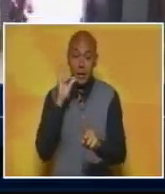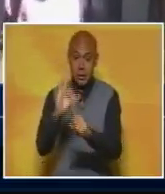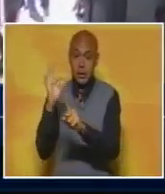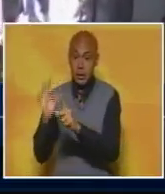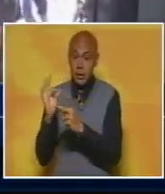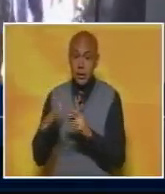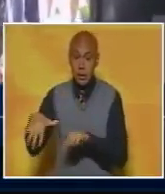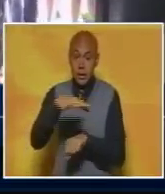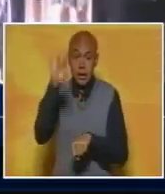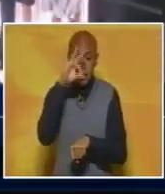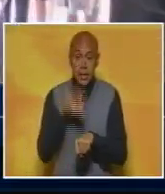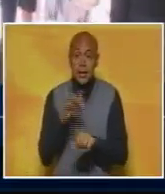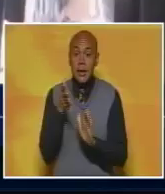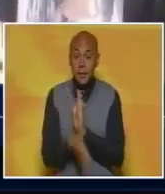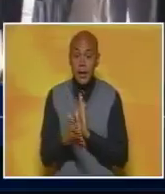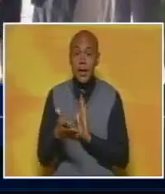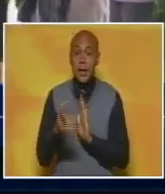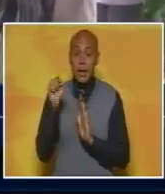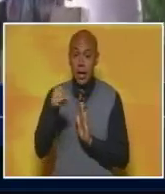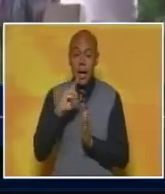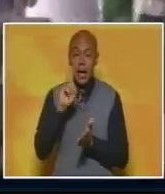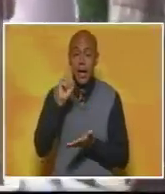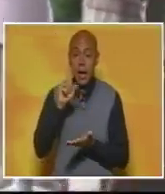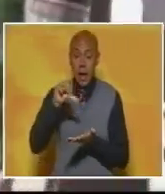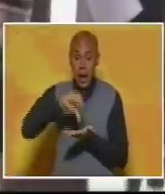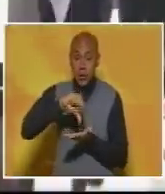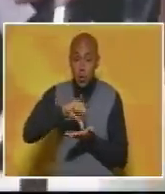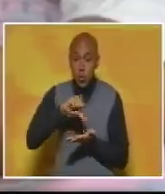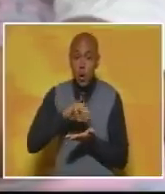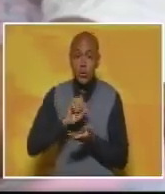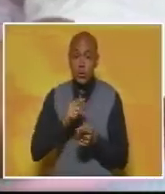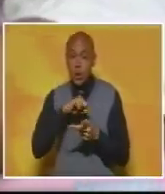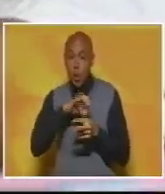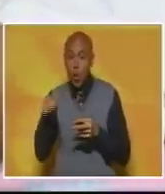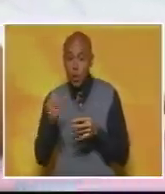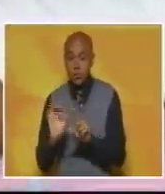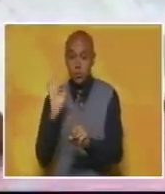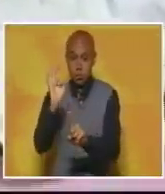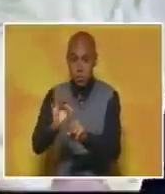en la nación provienen del área metropolitana de Asunción y del departamento central.